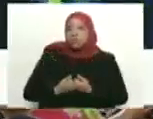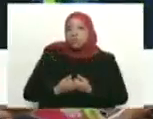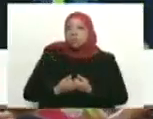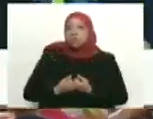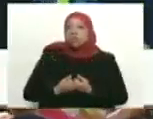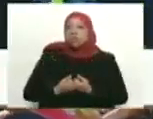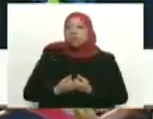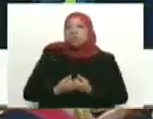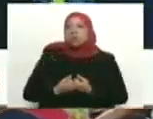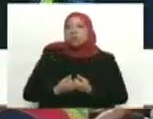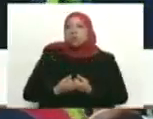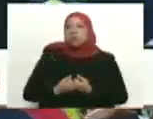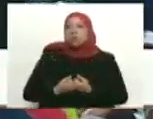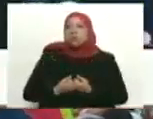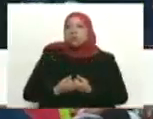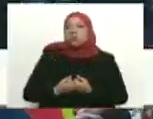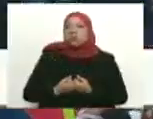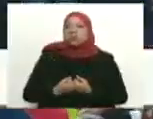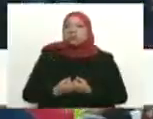Cuando mucho, tan tabla.